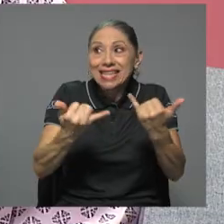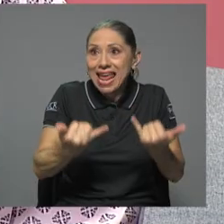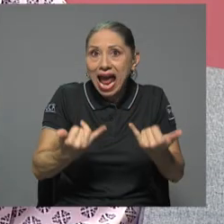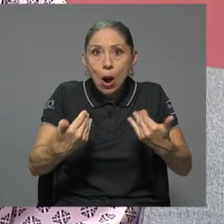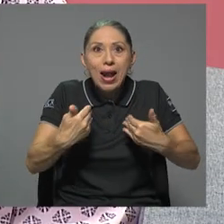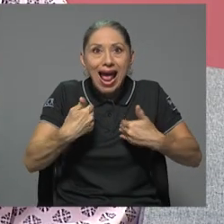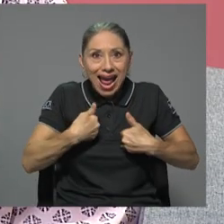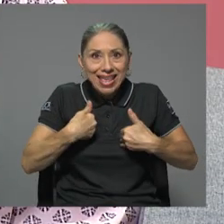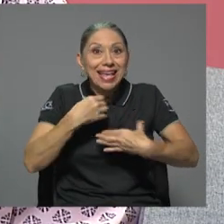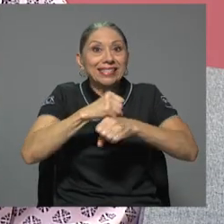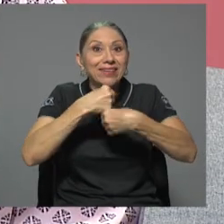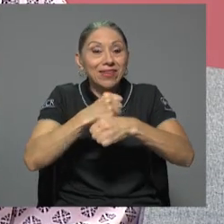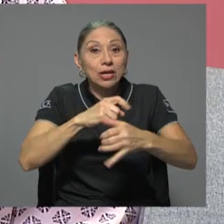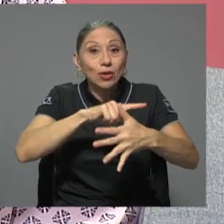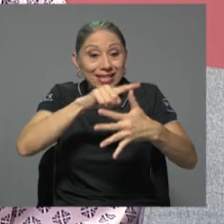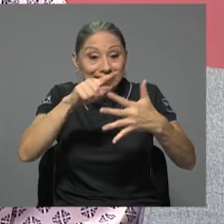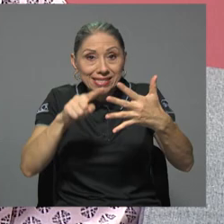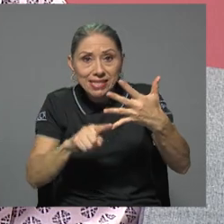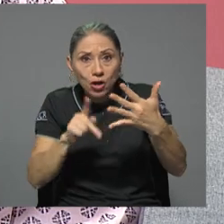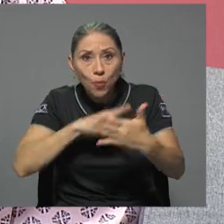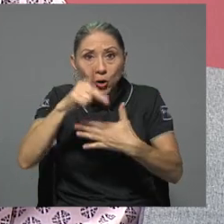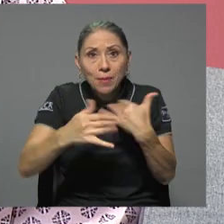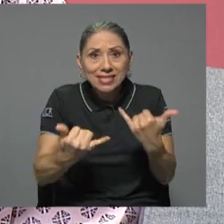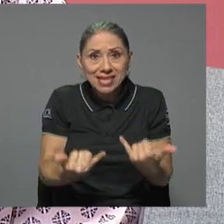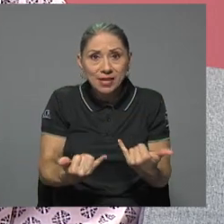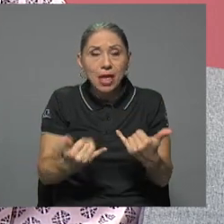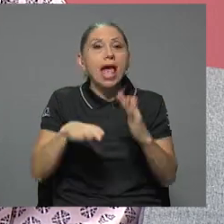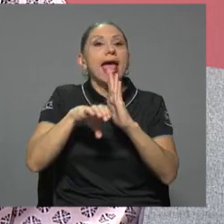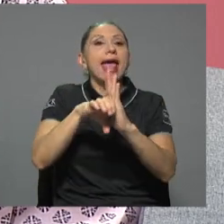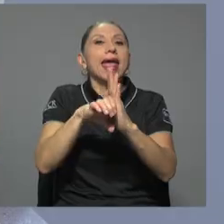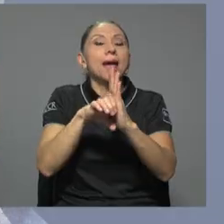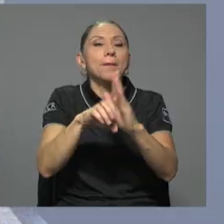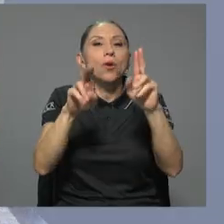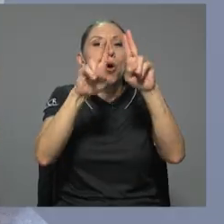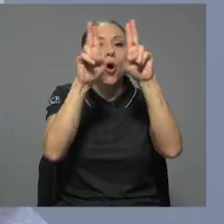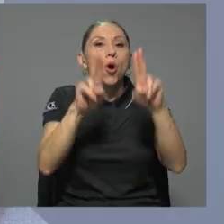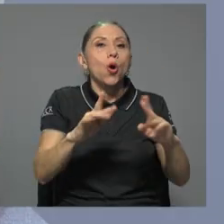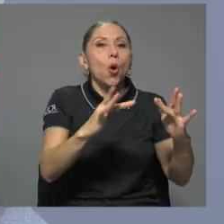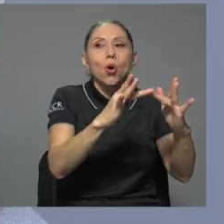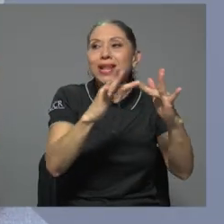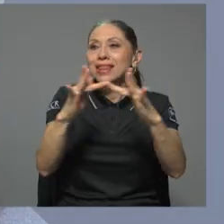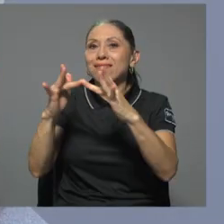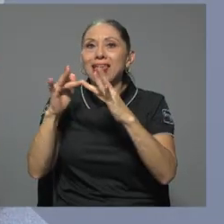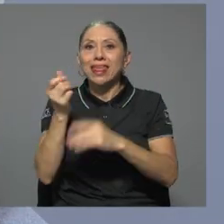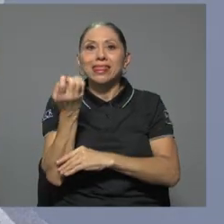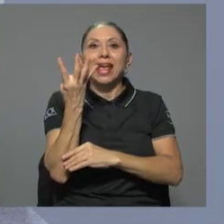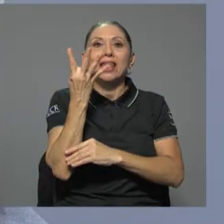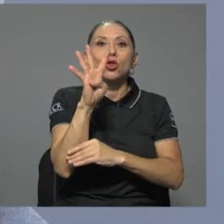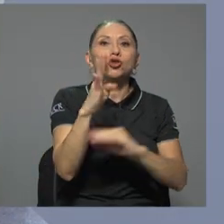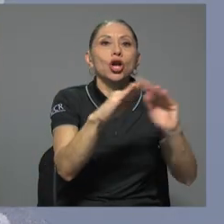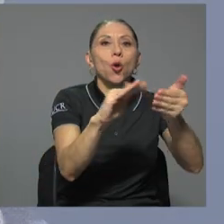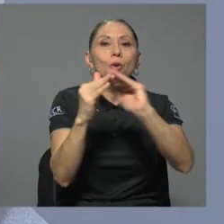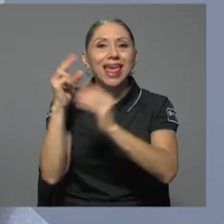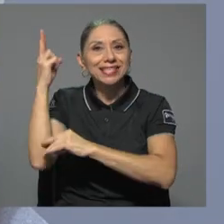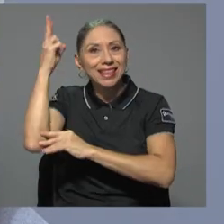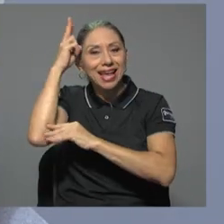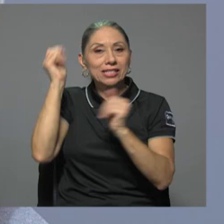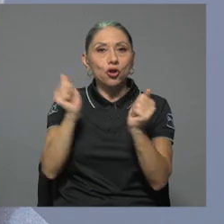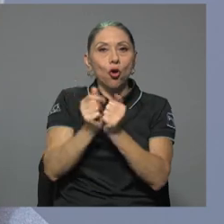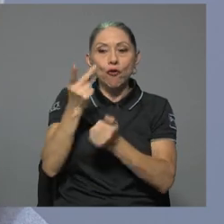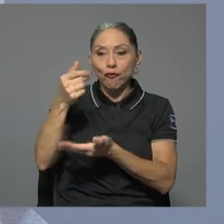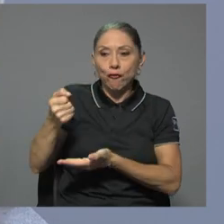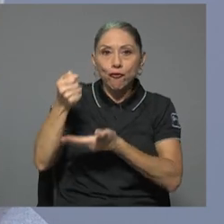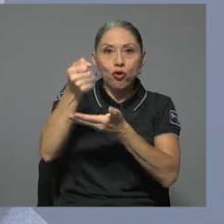5 programas en este momento por ejemplo la conectividad de 14 comunidades indígenas a través de los fondos de